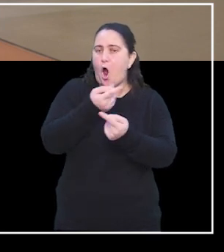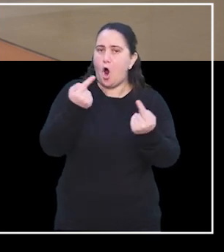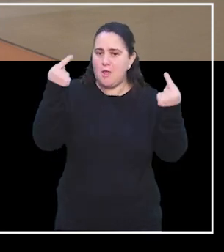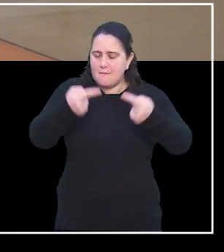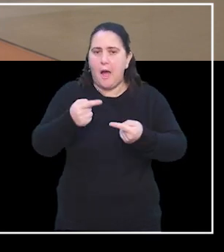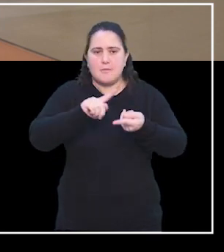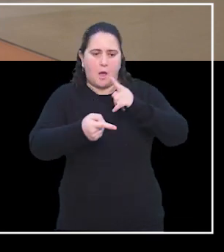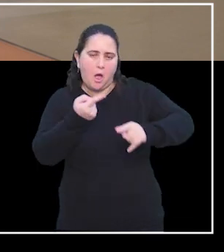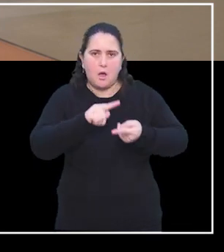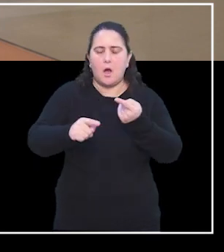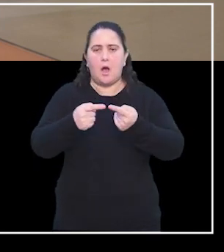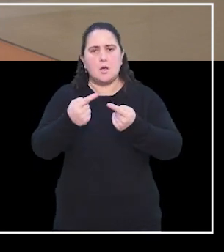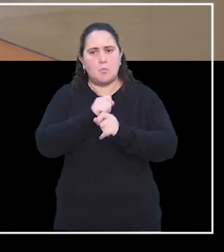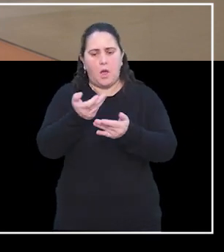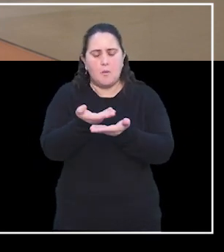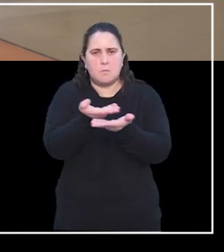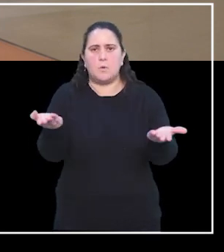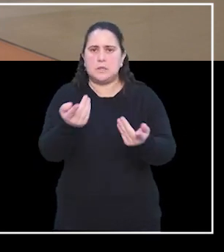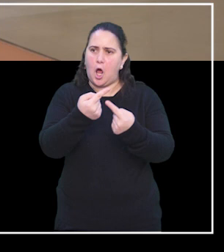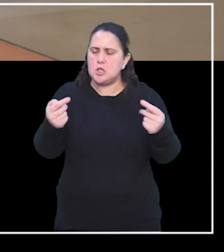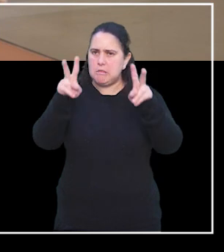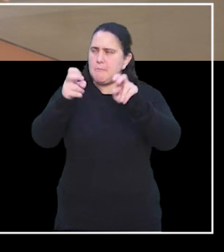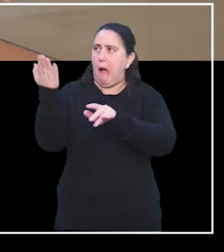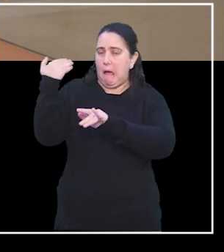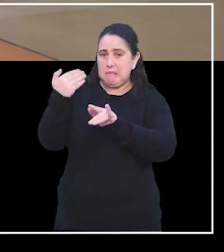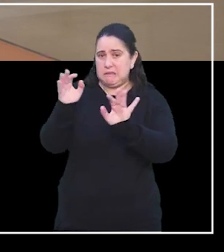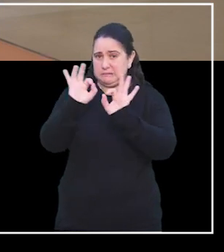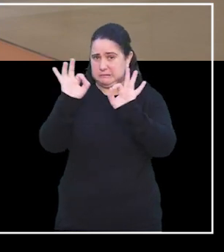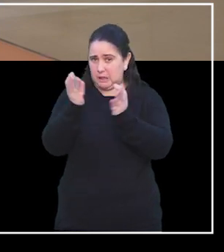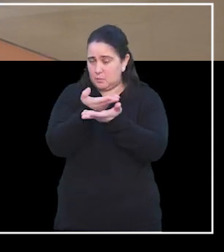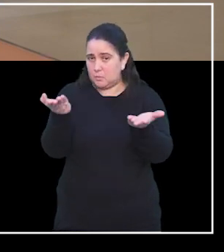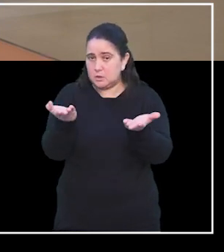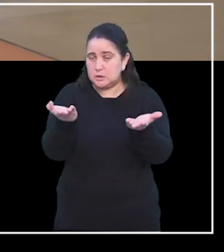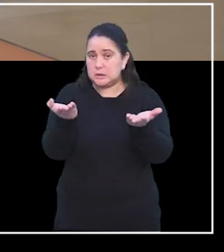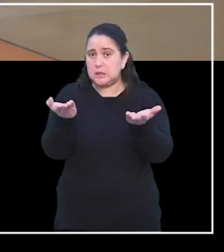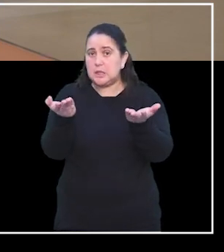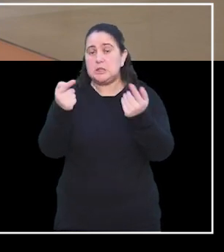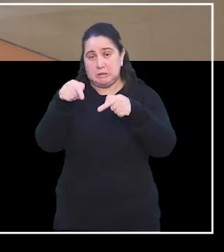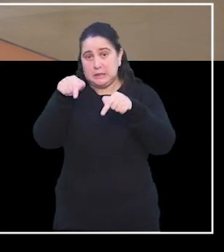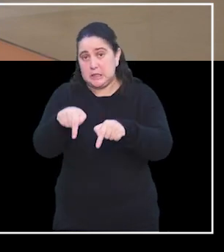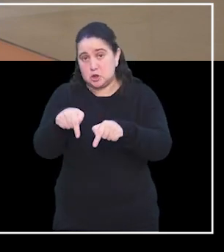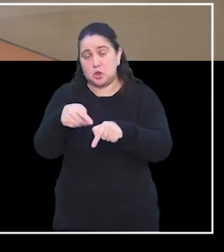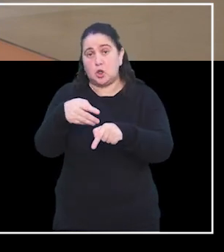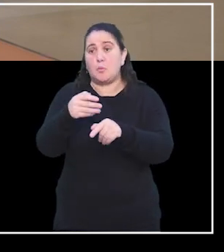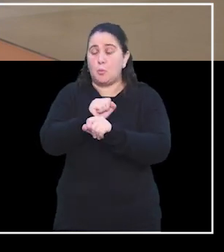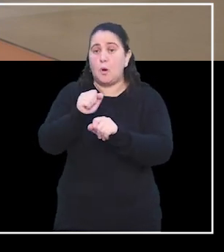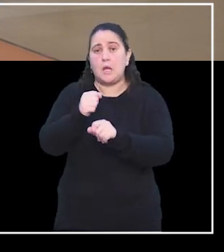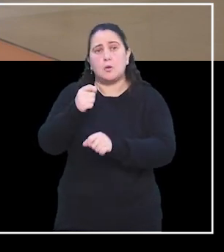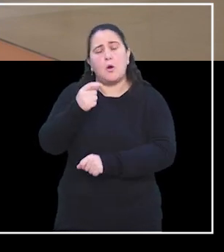y a poner sobre la mesa temas que antes no eran debatibles y en ese sentido cuestionar un